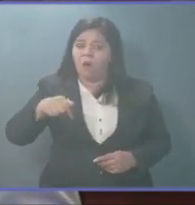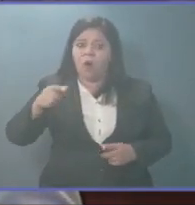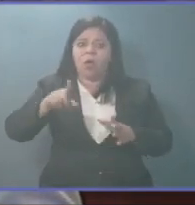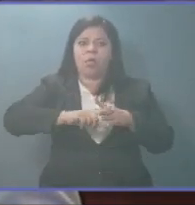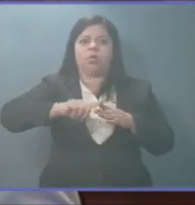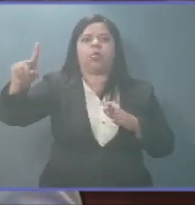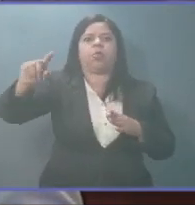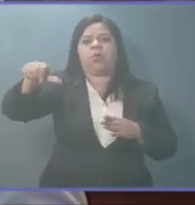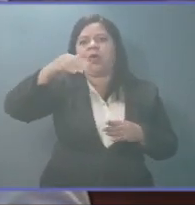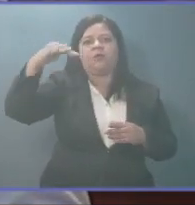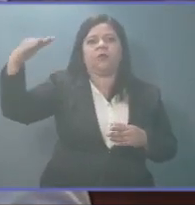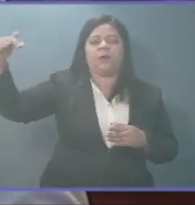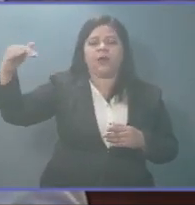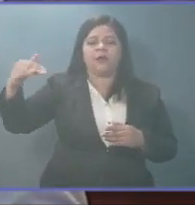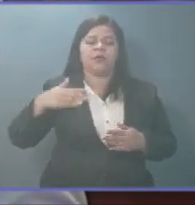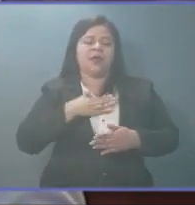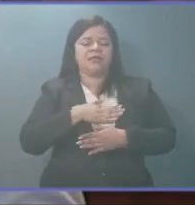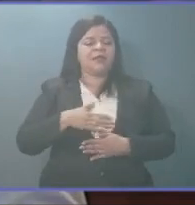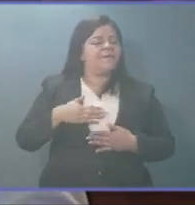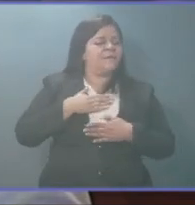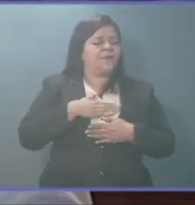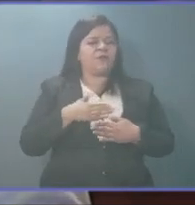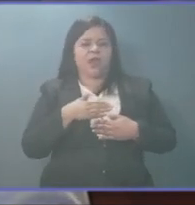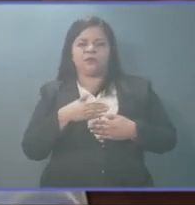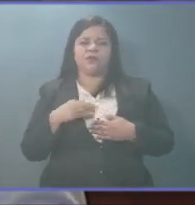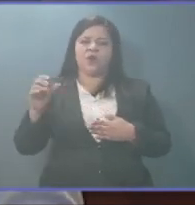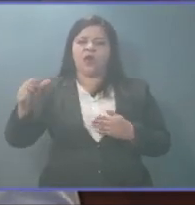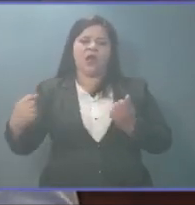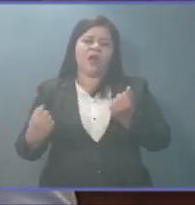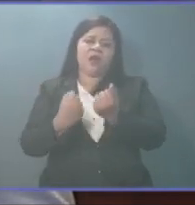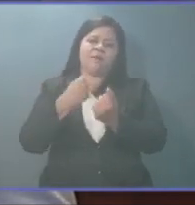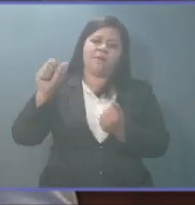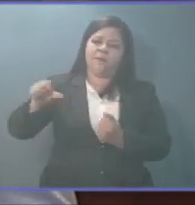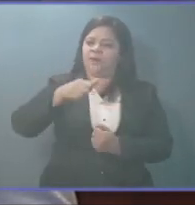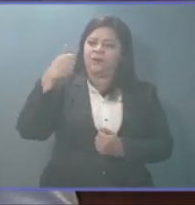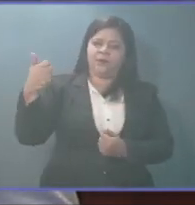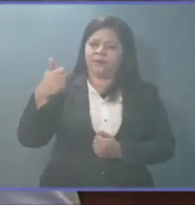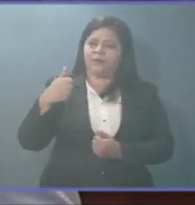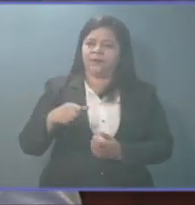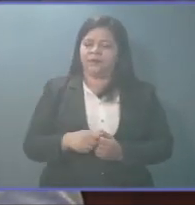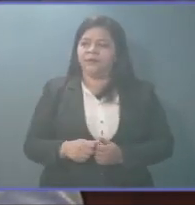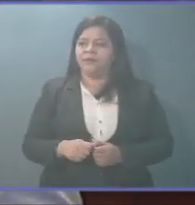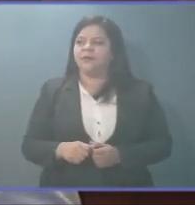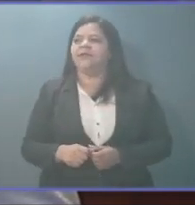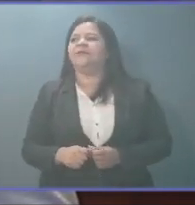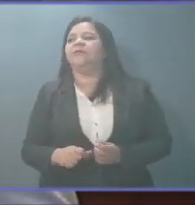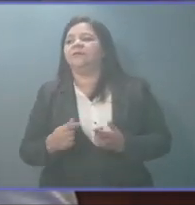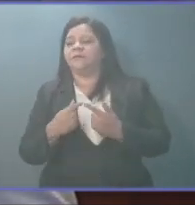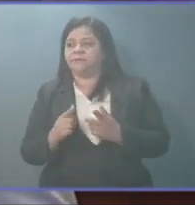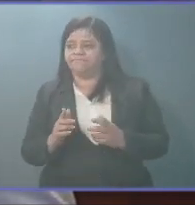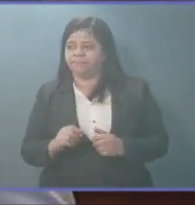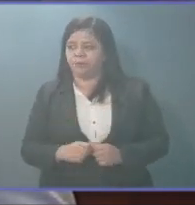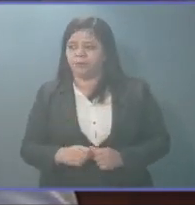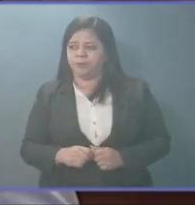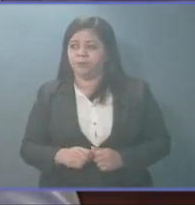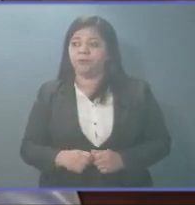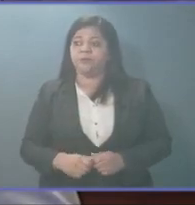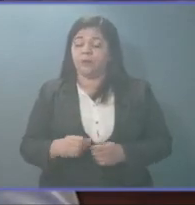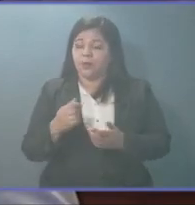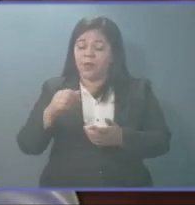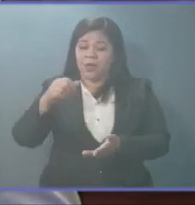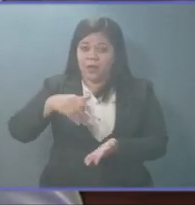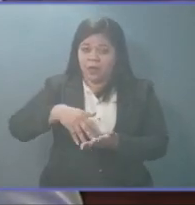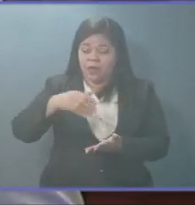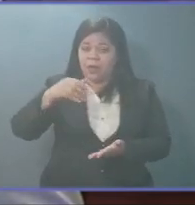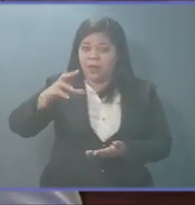justicia disfrutando del cobijo y la complicidad política de muchos de los que aquí legislan. En el Mozote